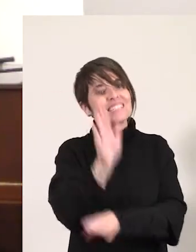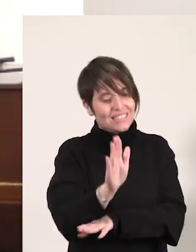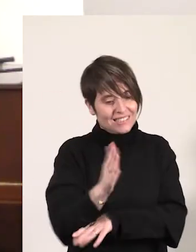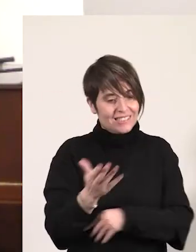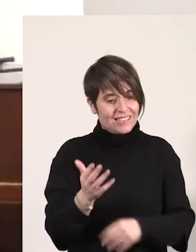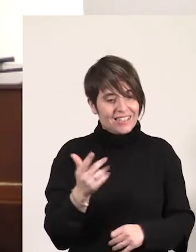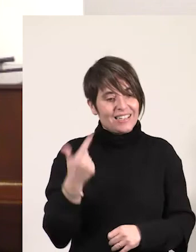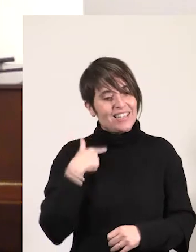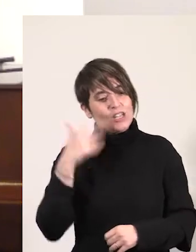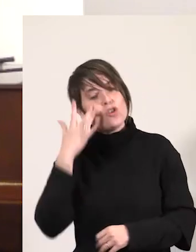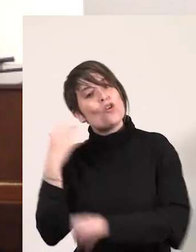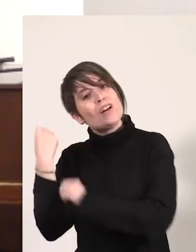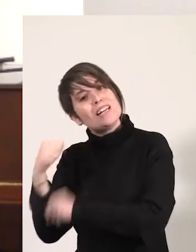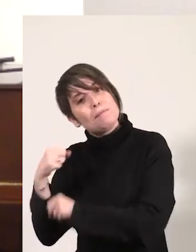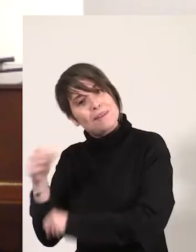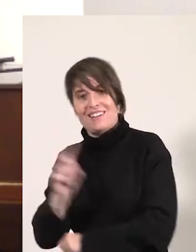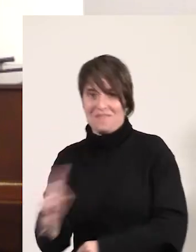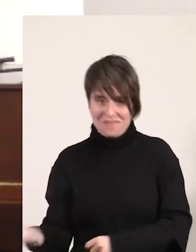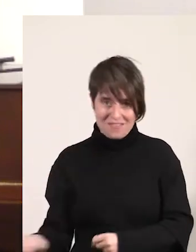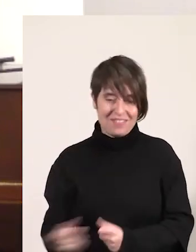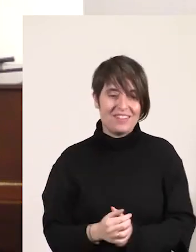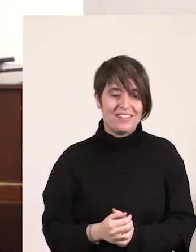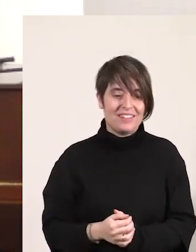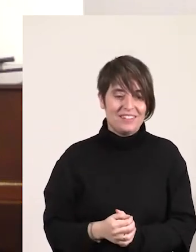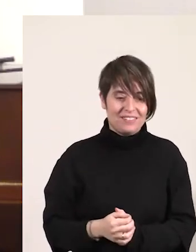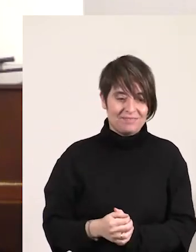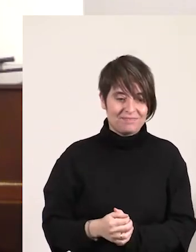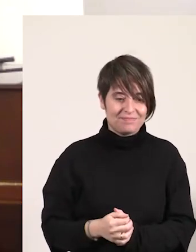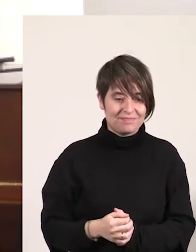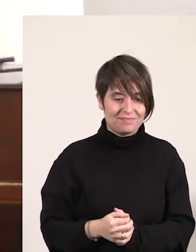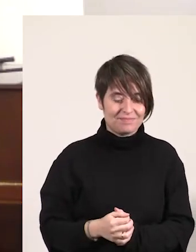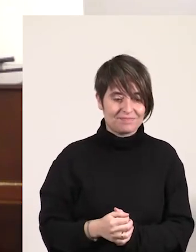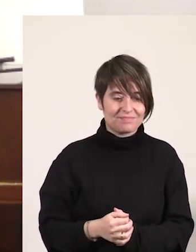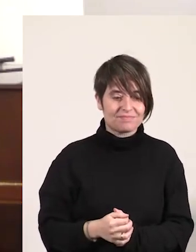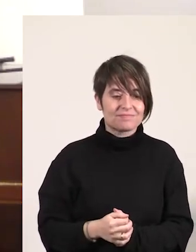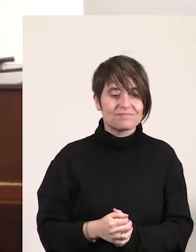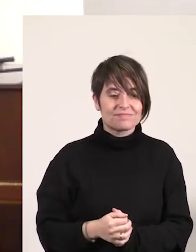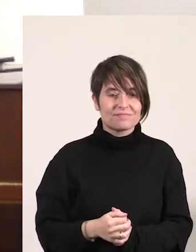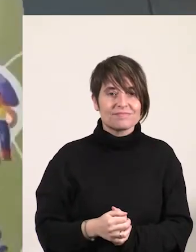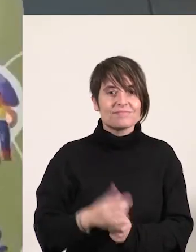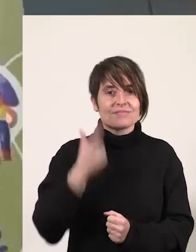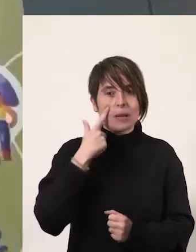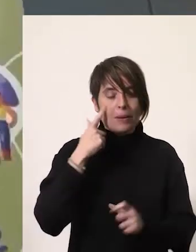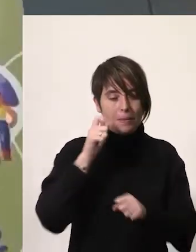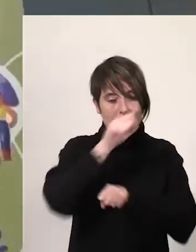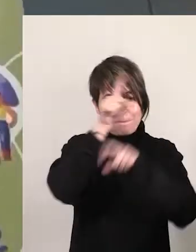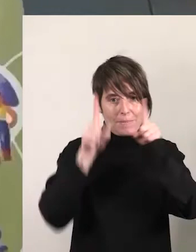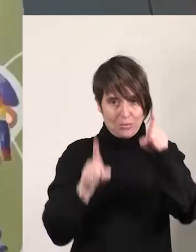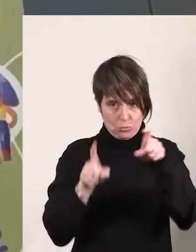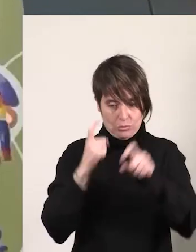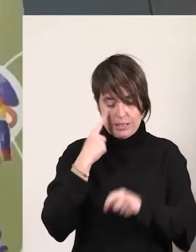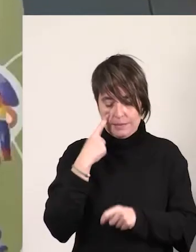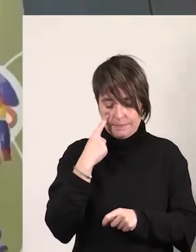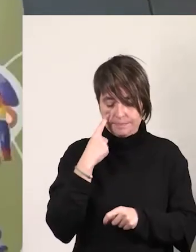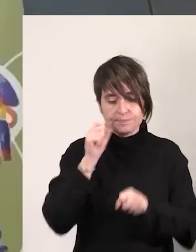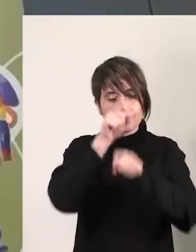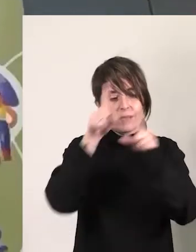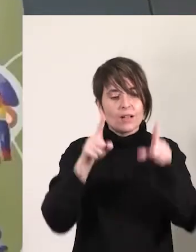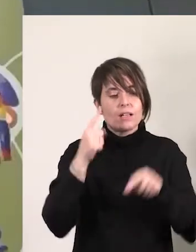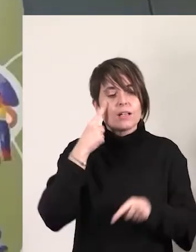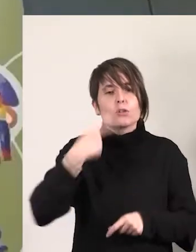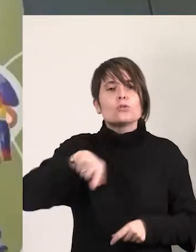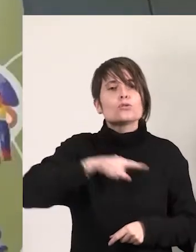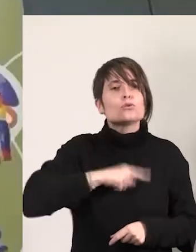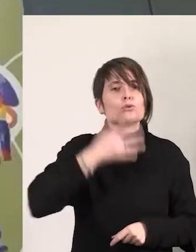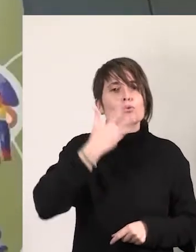podían entender que yo fuera la que presentaba el acto y no la que limpiaba la sala, ¿no? Lucía, tenemos más cuestiones.